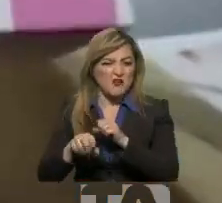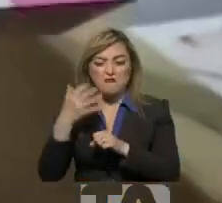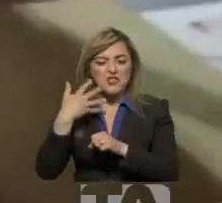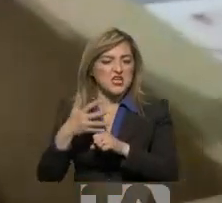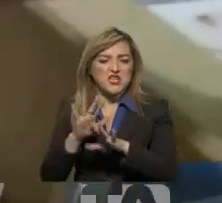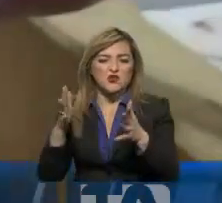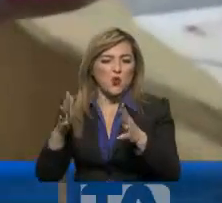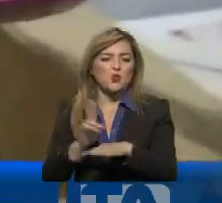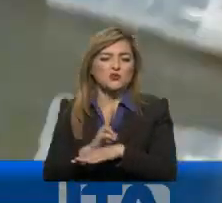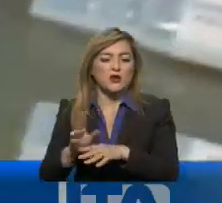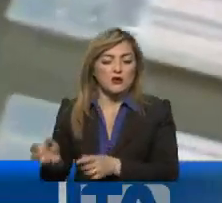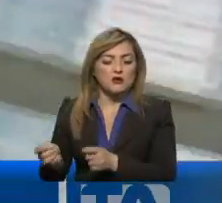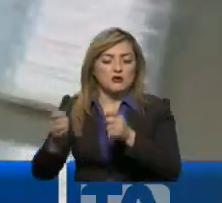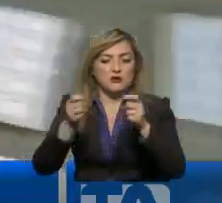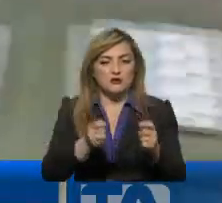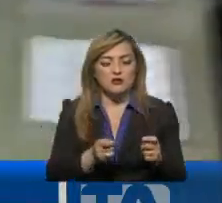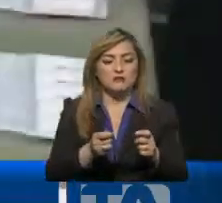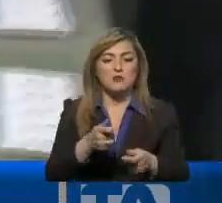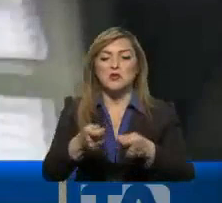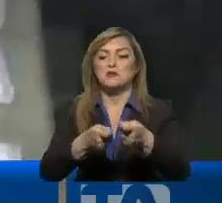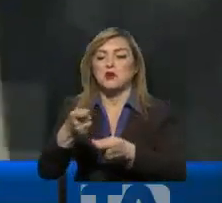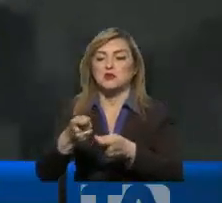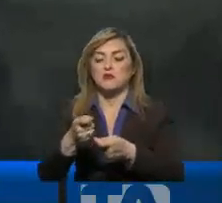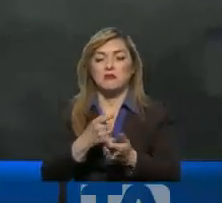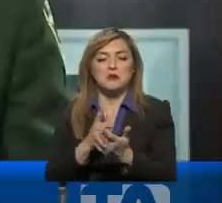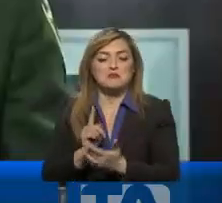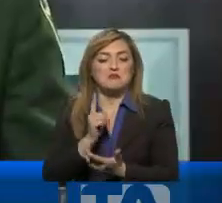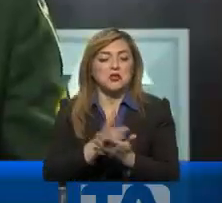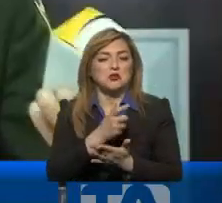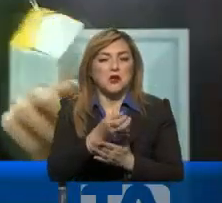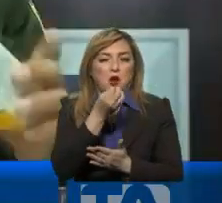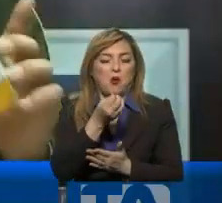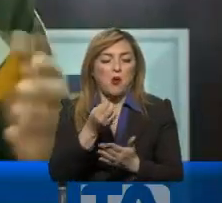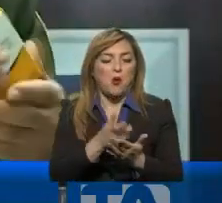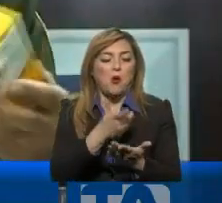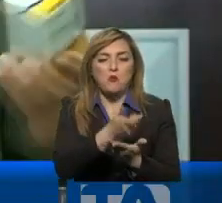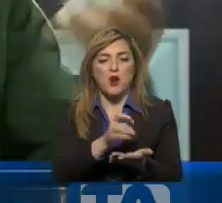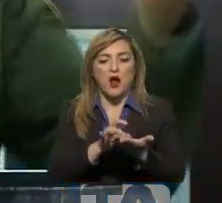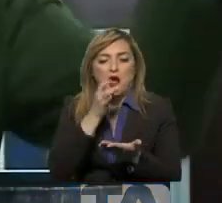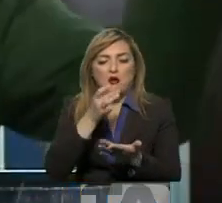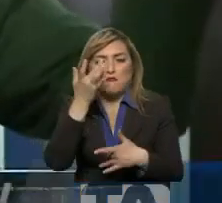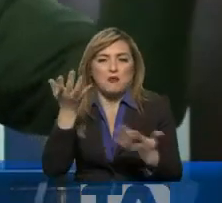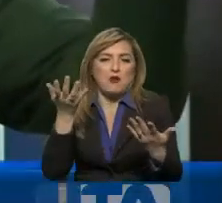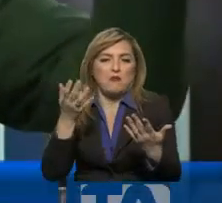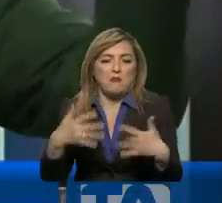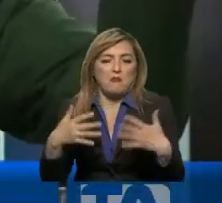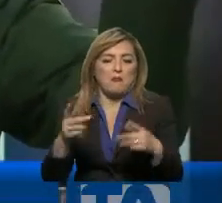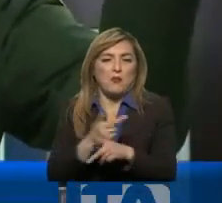casas farmacéuticas fantasmas, poniendo en riesgo la salud de las personas. Y medicamentos como estos, que son de